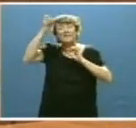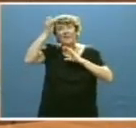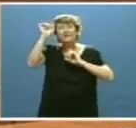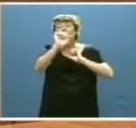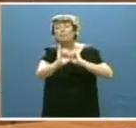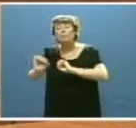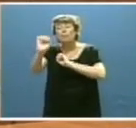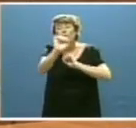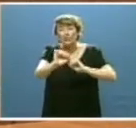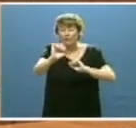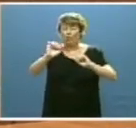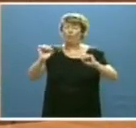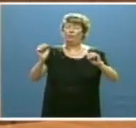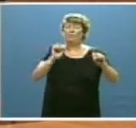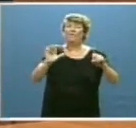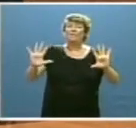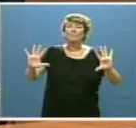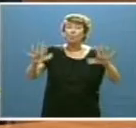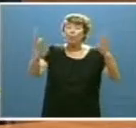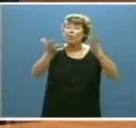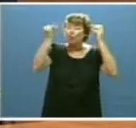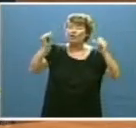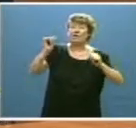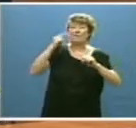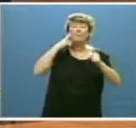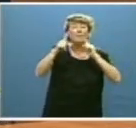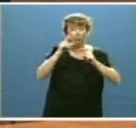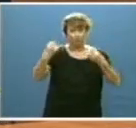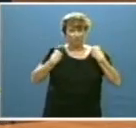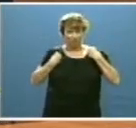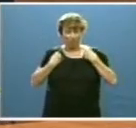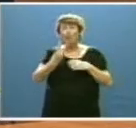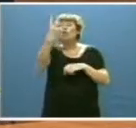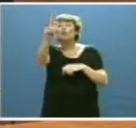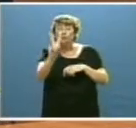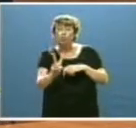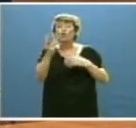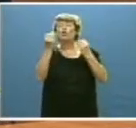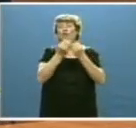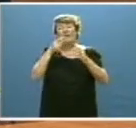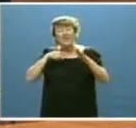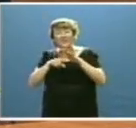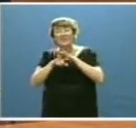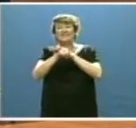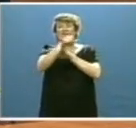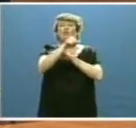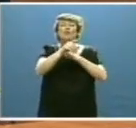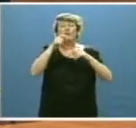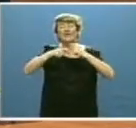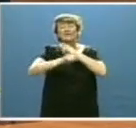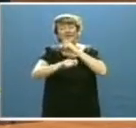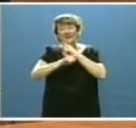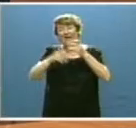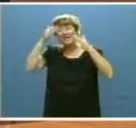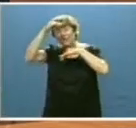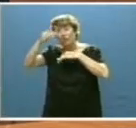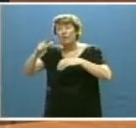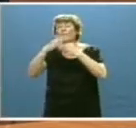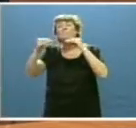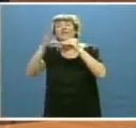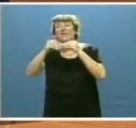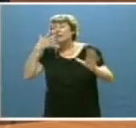promoción y de prevención de la salud 2 con el desarrollo de la estrategia de atención al paciente crónico que supone una